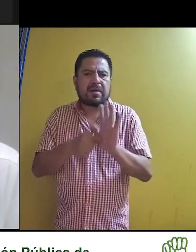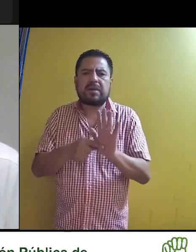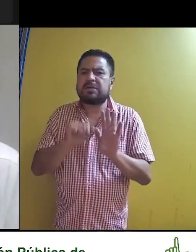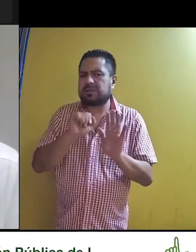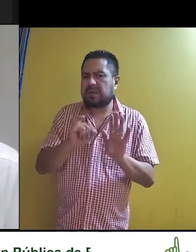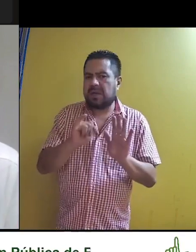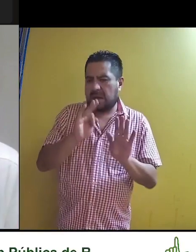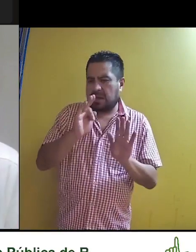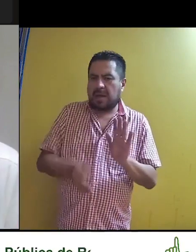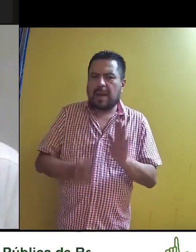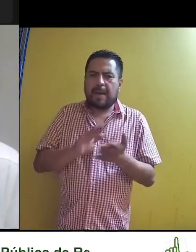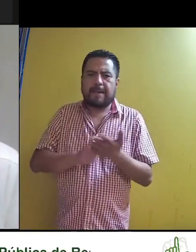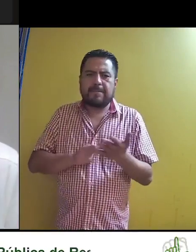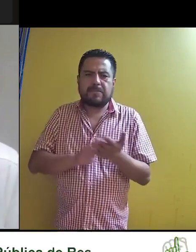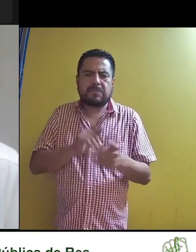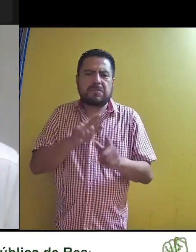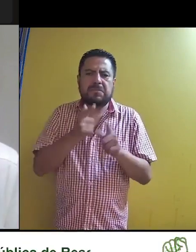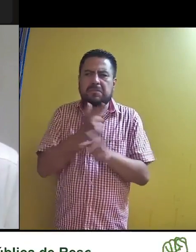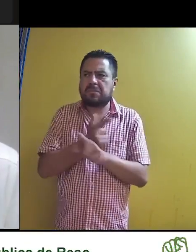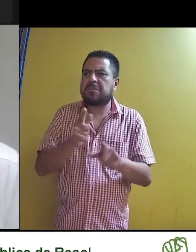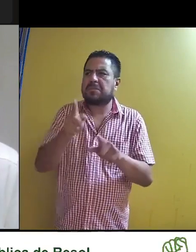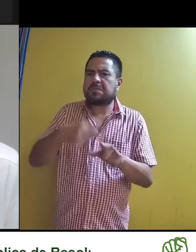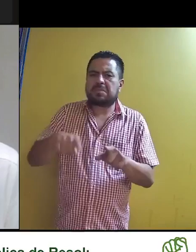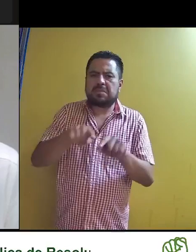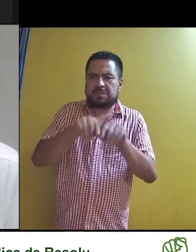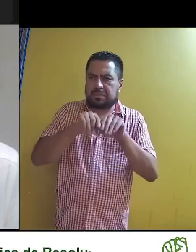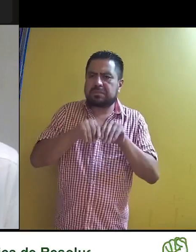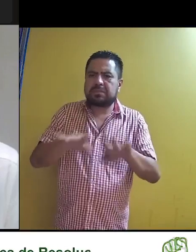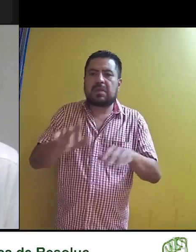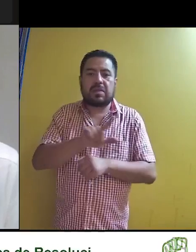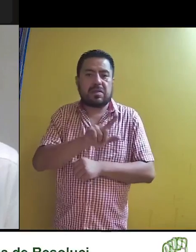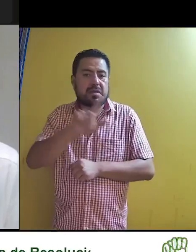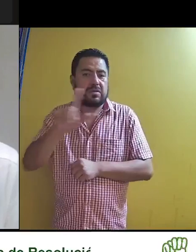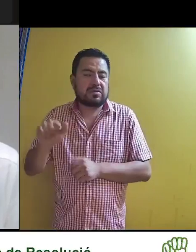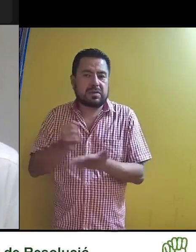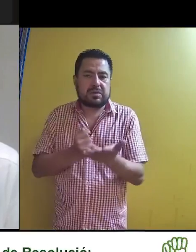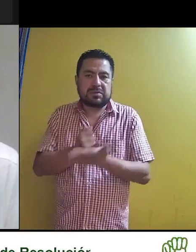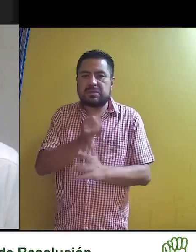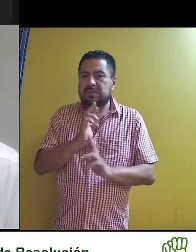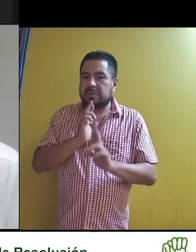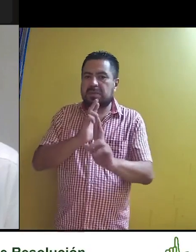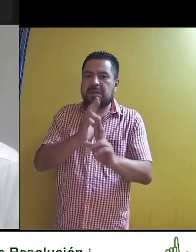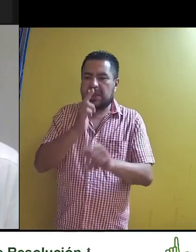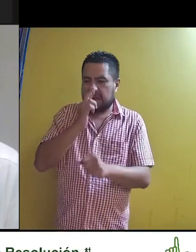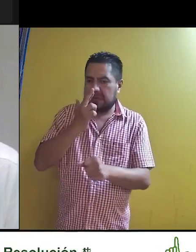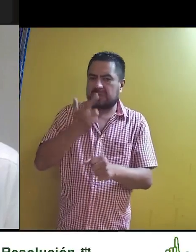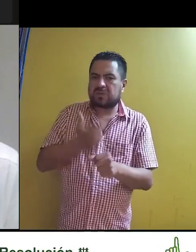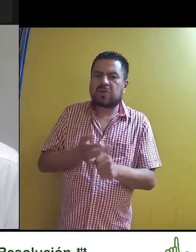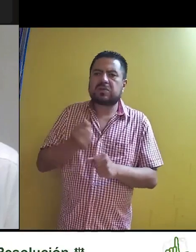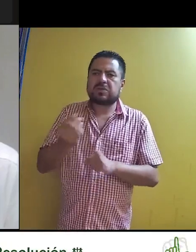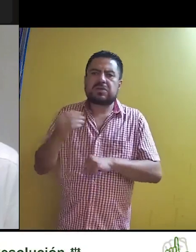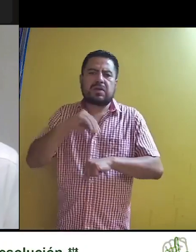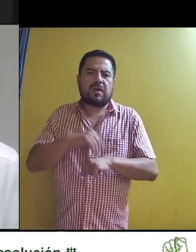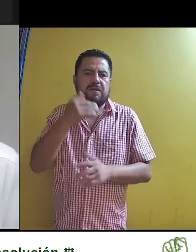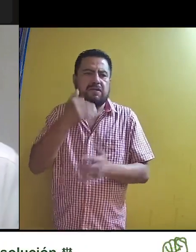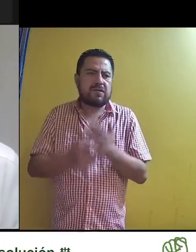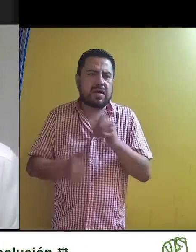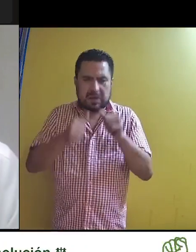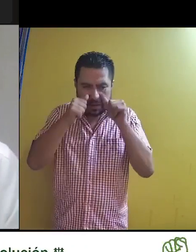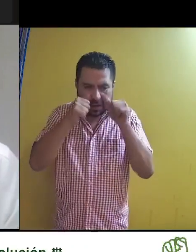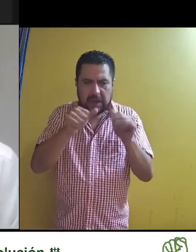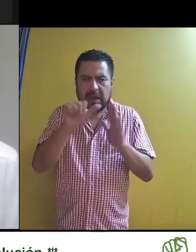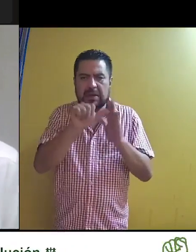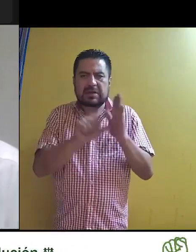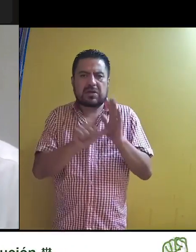admitidas como documentos públicos. Sin embargo, al emitir la resolución, la responsable incumplió lo establecido en los